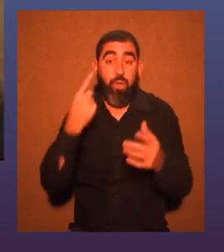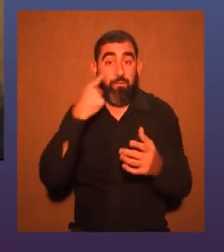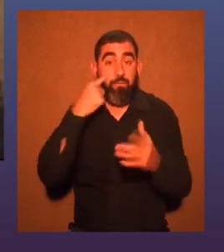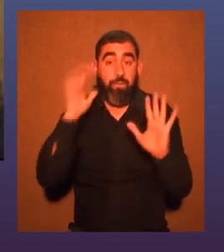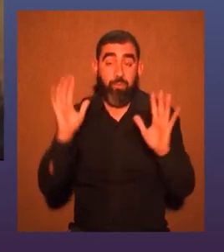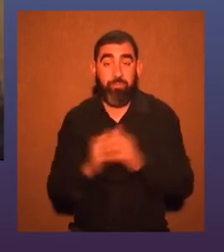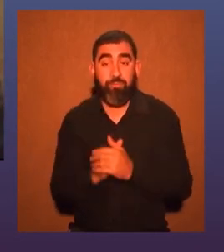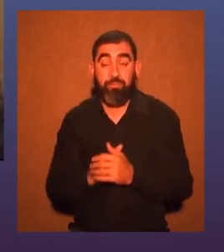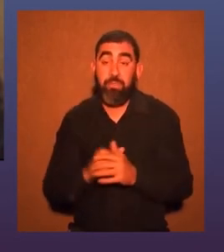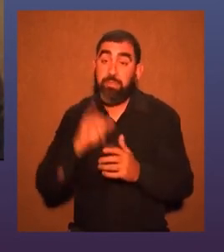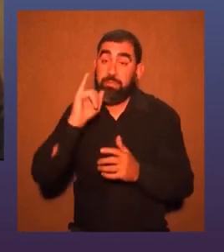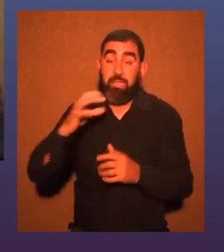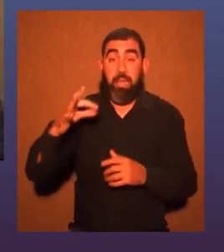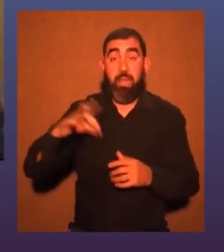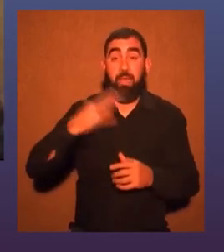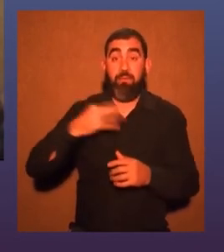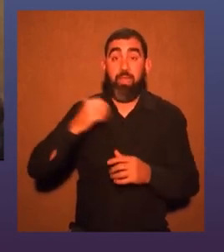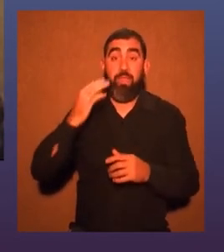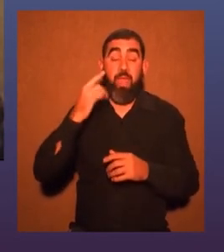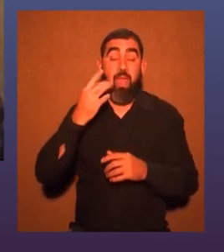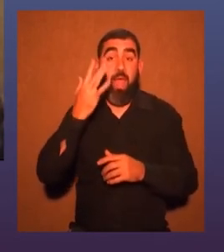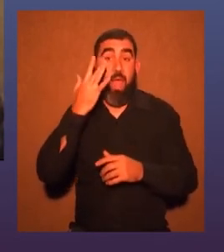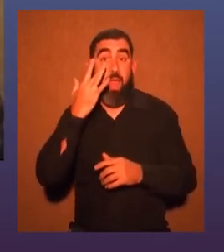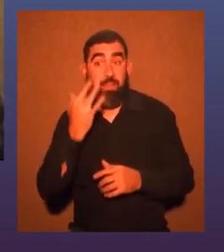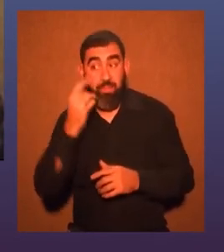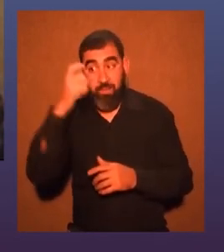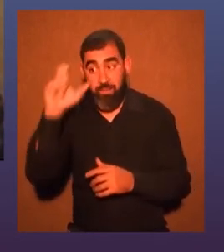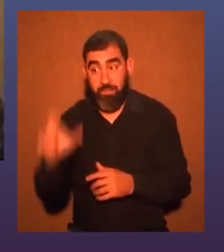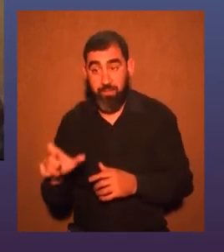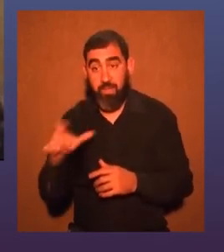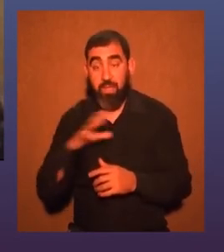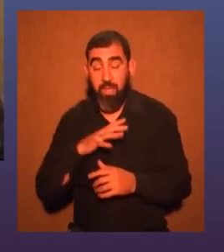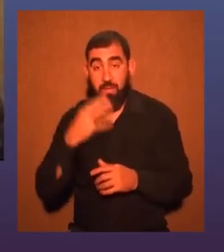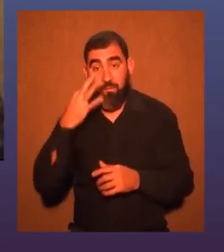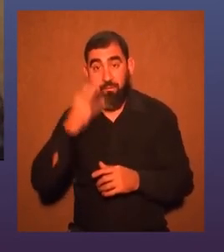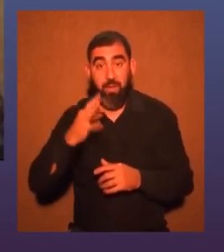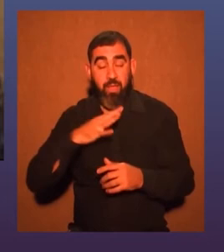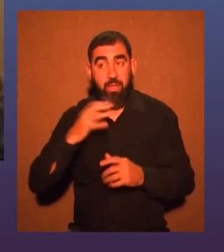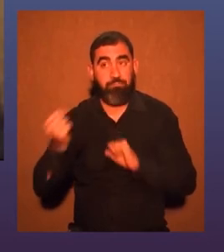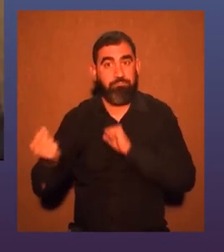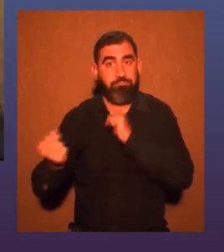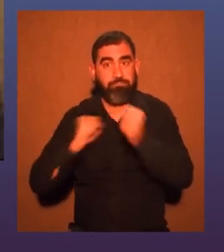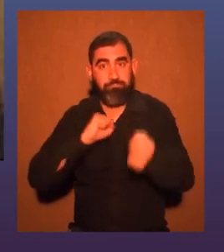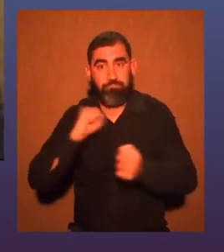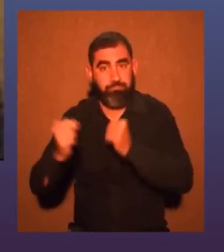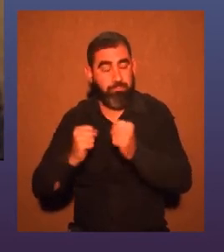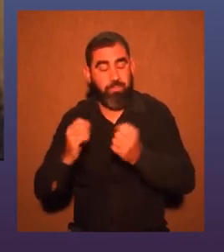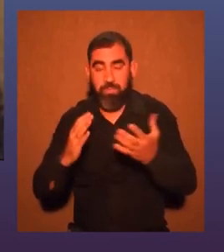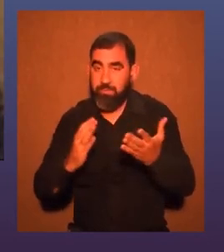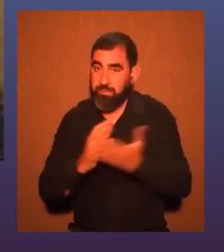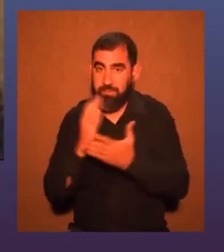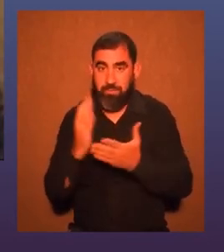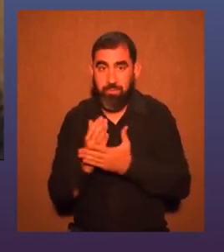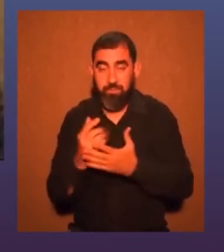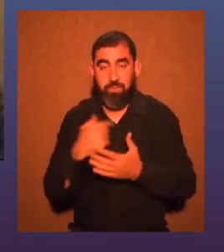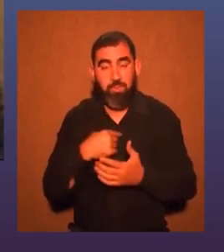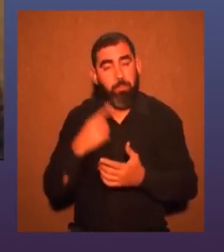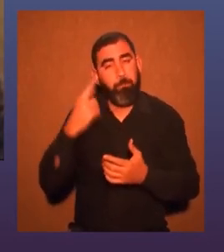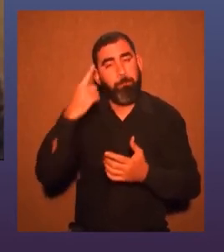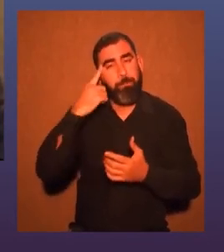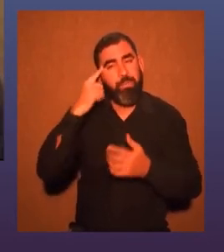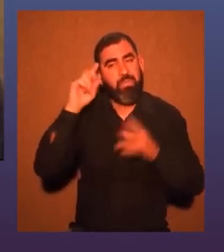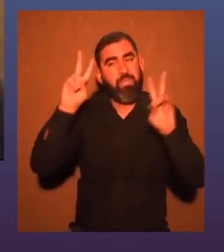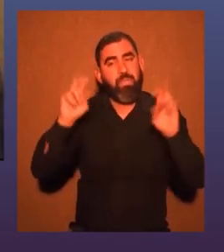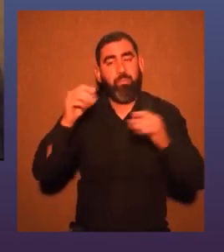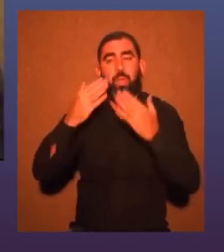duda que la vida del artista es una vida muy extremadamente intensa, ¿no? Y pensando en esto de